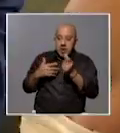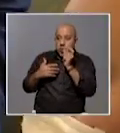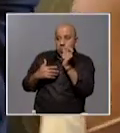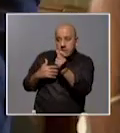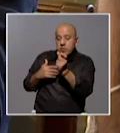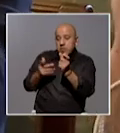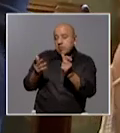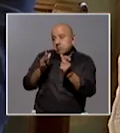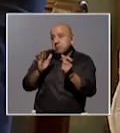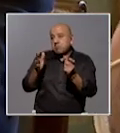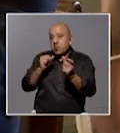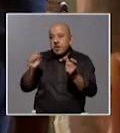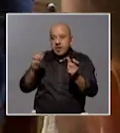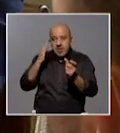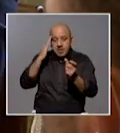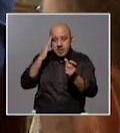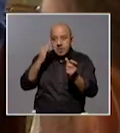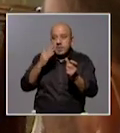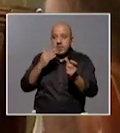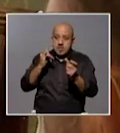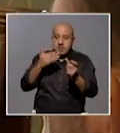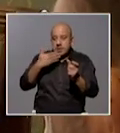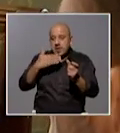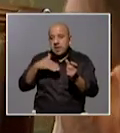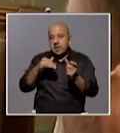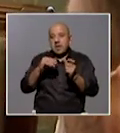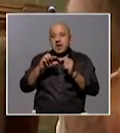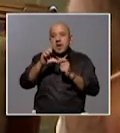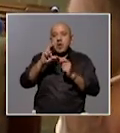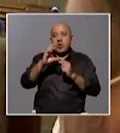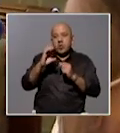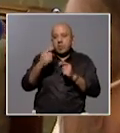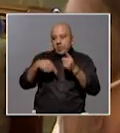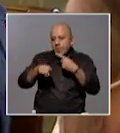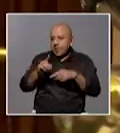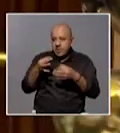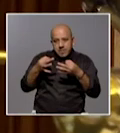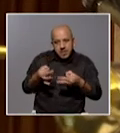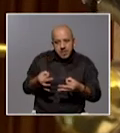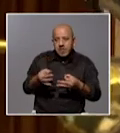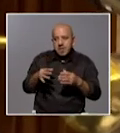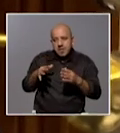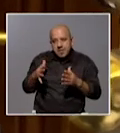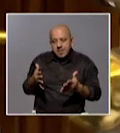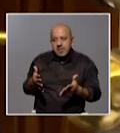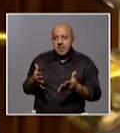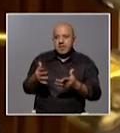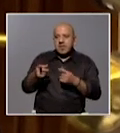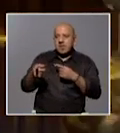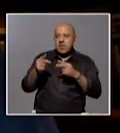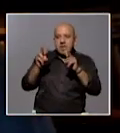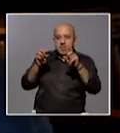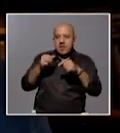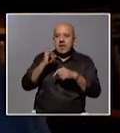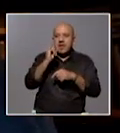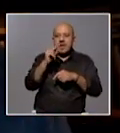bueno pues pueden ser razonables porque se viene la luz porque estamos en un momento especial pero lo cierto es que a los efectos de una interpelación